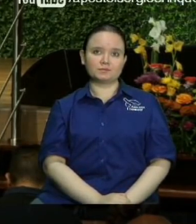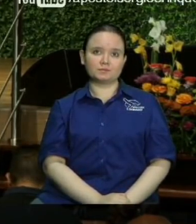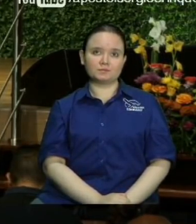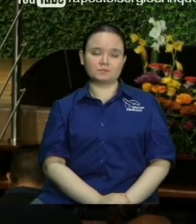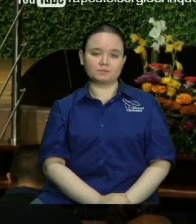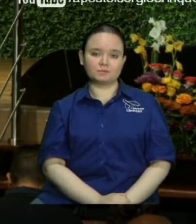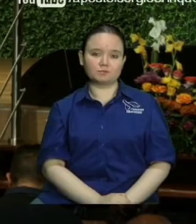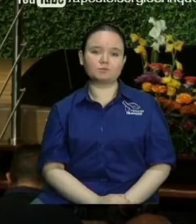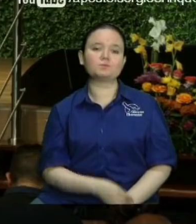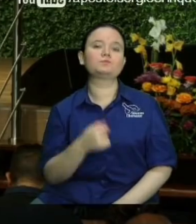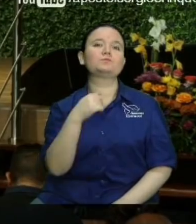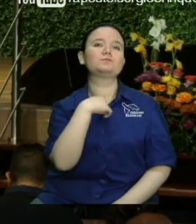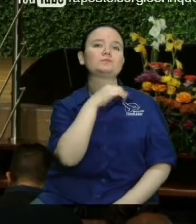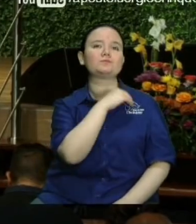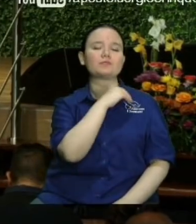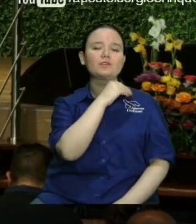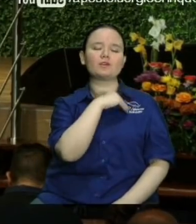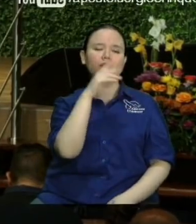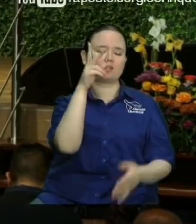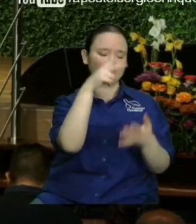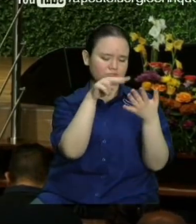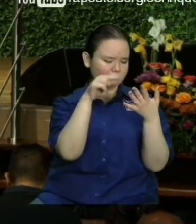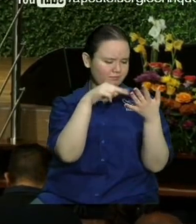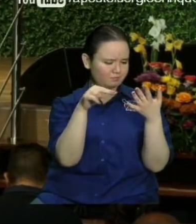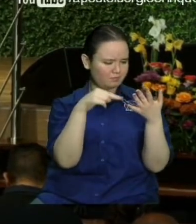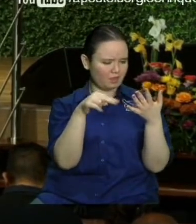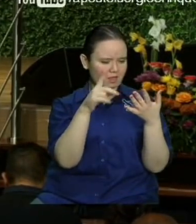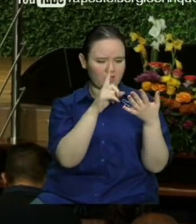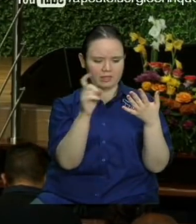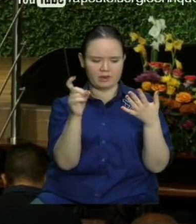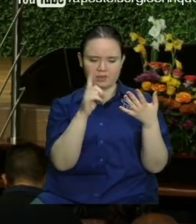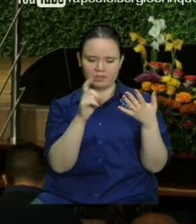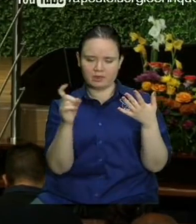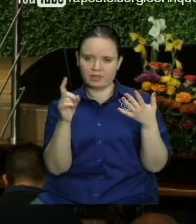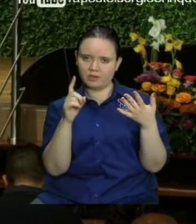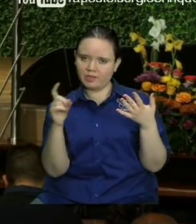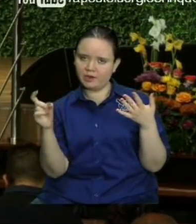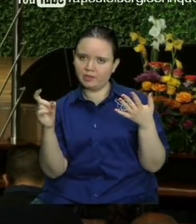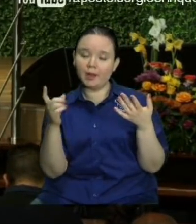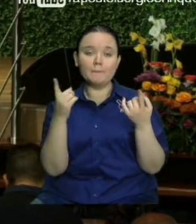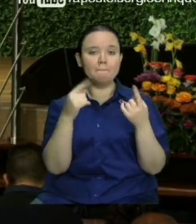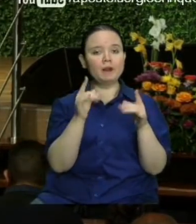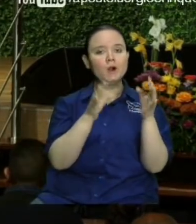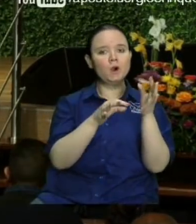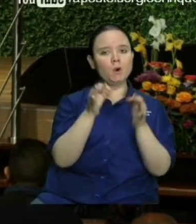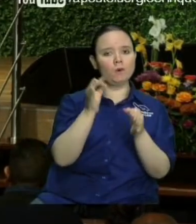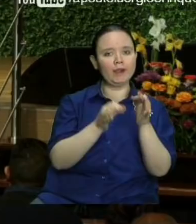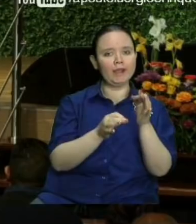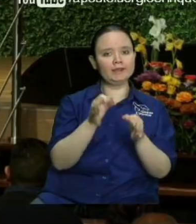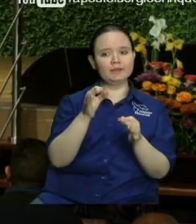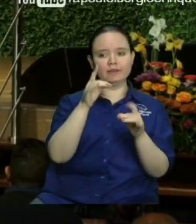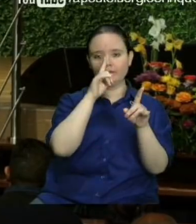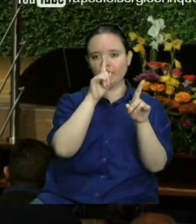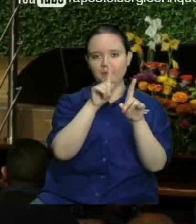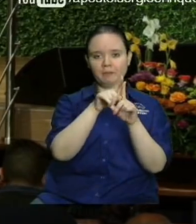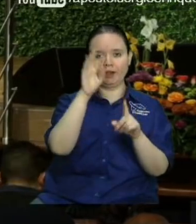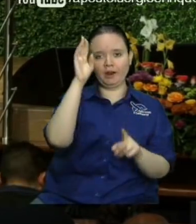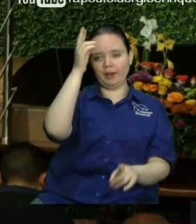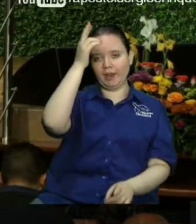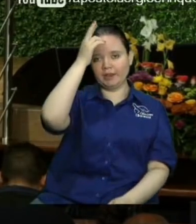yo quería seguir leyendo en las generaciones, pero vienen los jueces, vienen los reyes, pero resulta